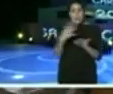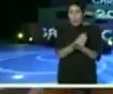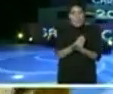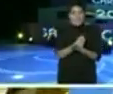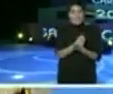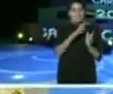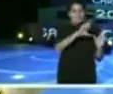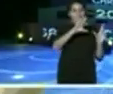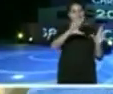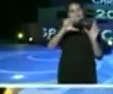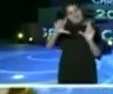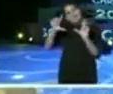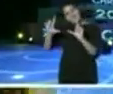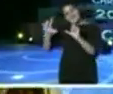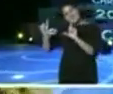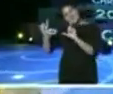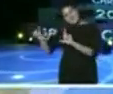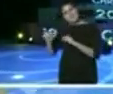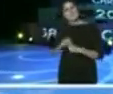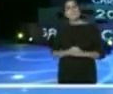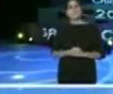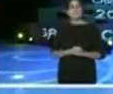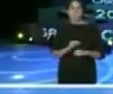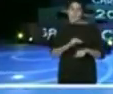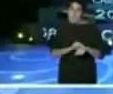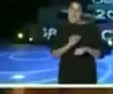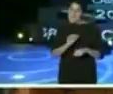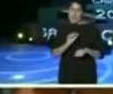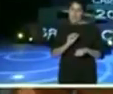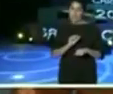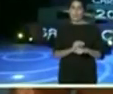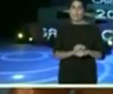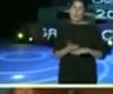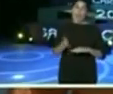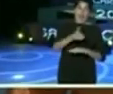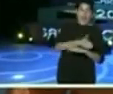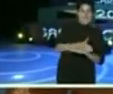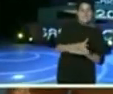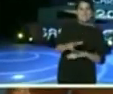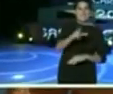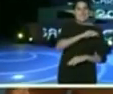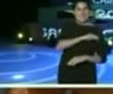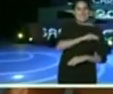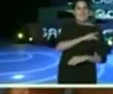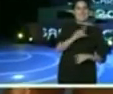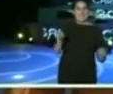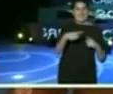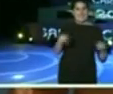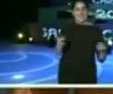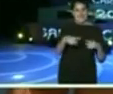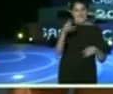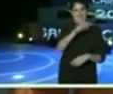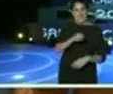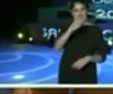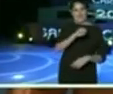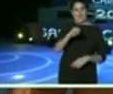recibir una placa que se les hará entrega en cuestión de unos minutos en cuanto procedamos a conocer los premios en el apartado de interpretación. Los miembros del jurado